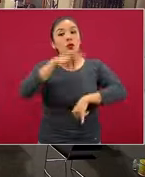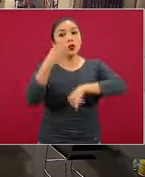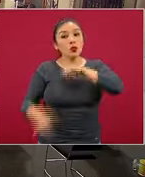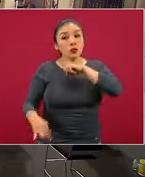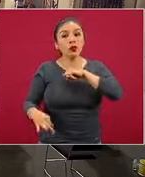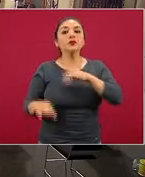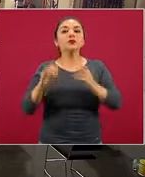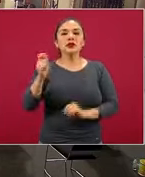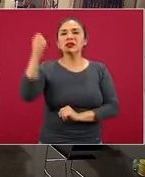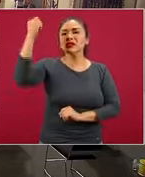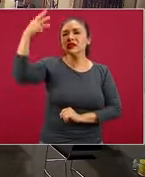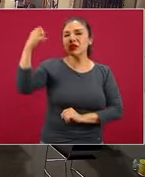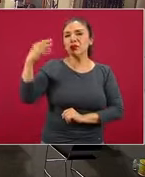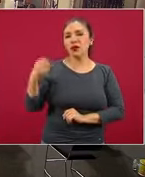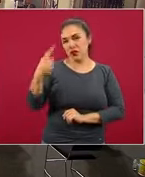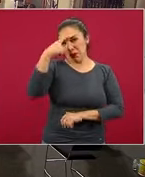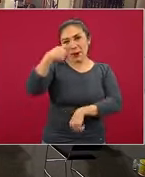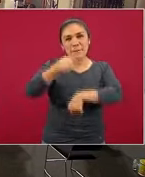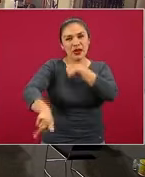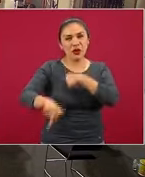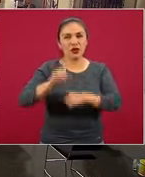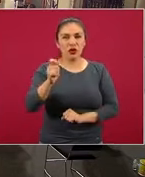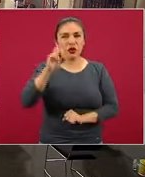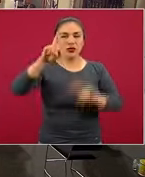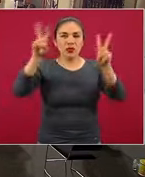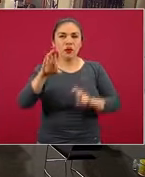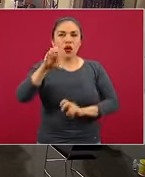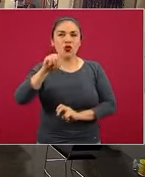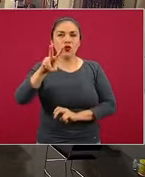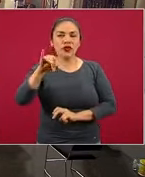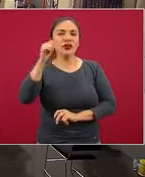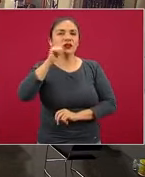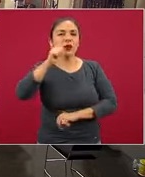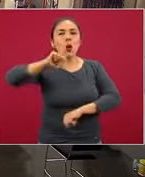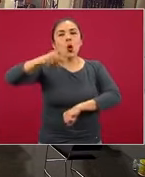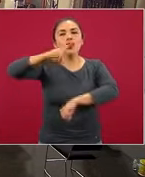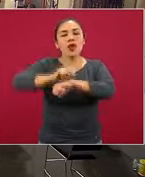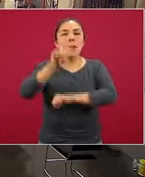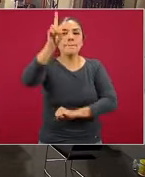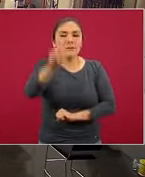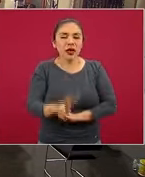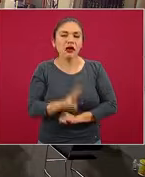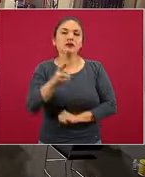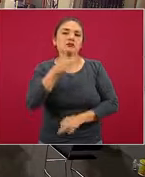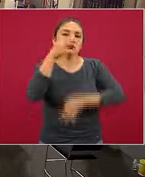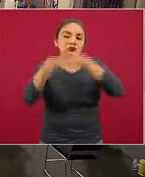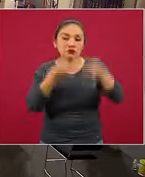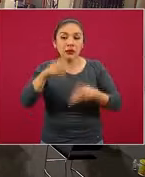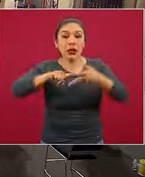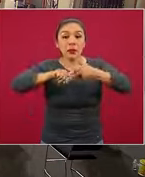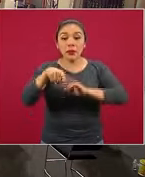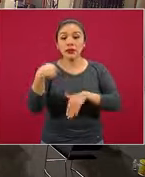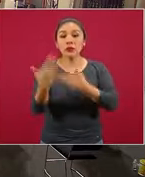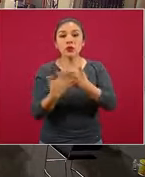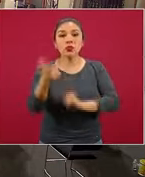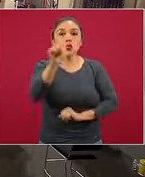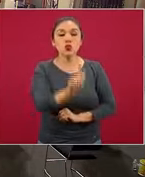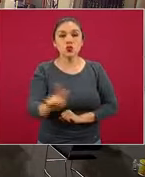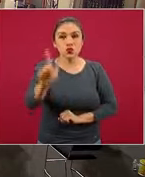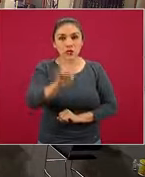nuestro semáforo de riesgo COVID, que se actualiza hoy viernes y empieza en vigor el próximo